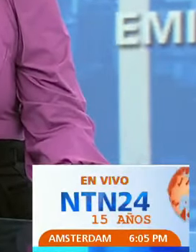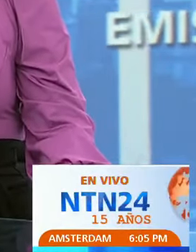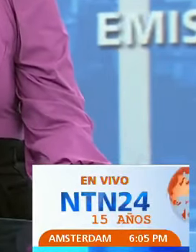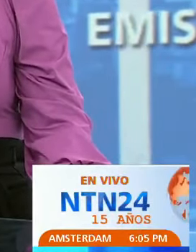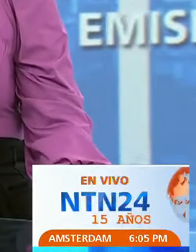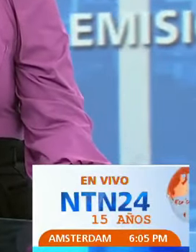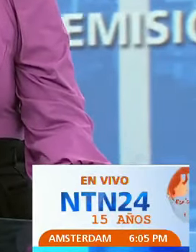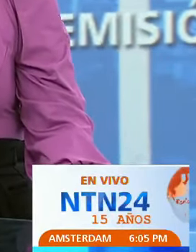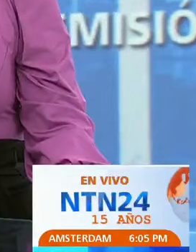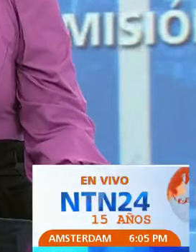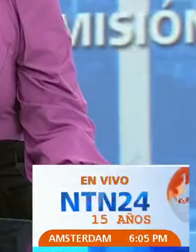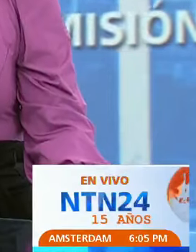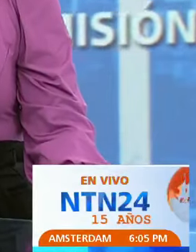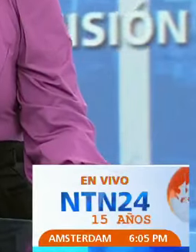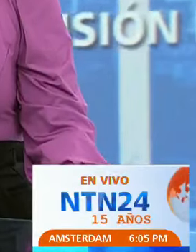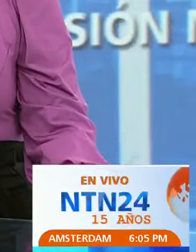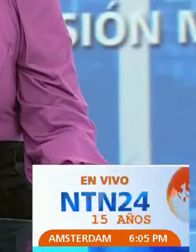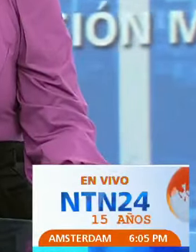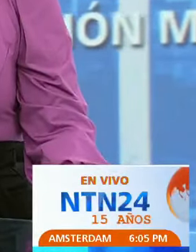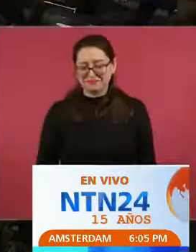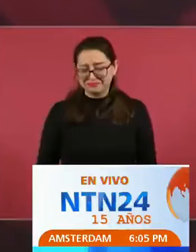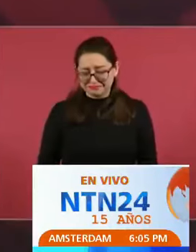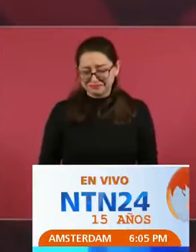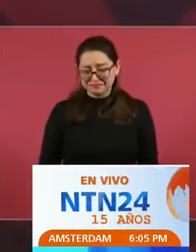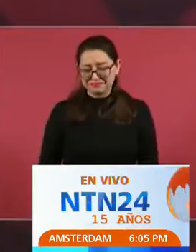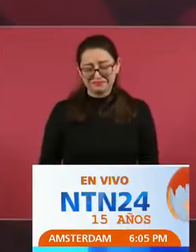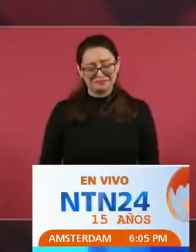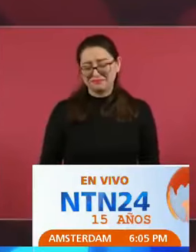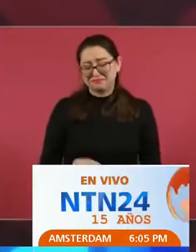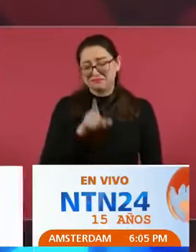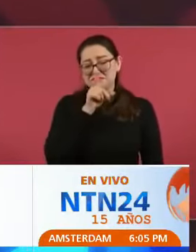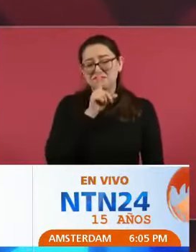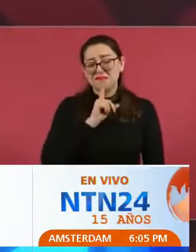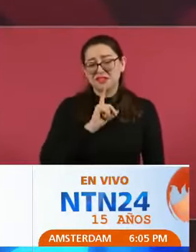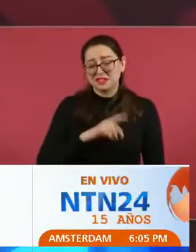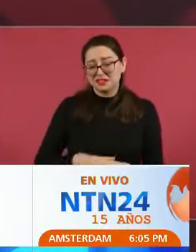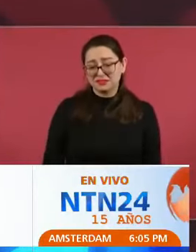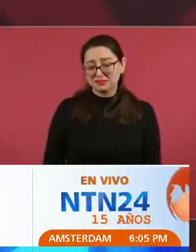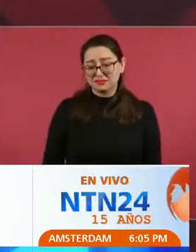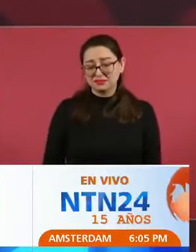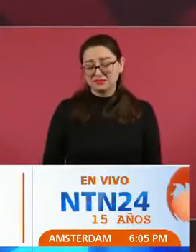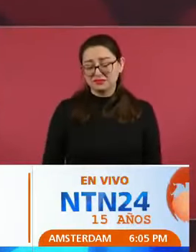los señalamientos en su contra. Es una calumnia.